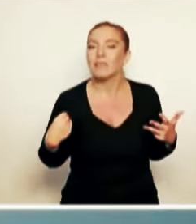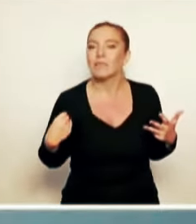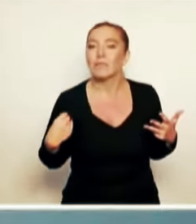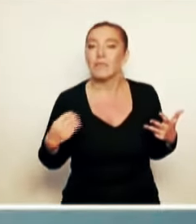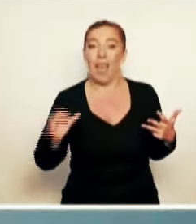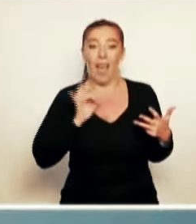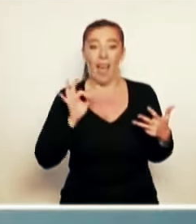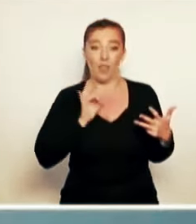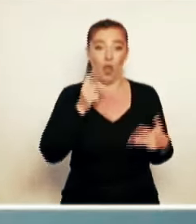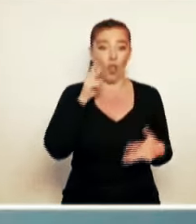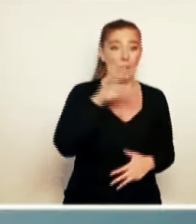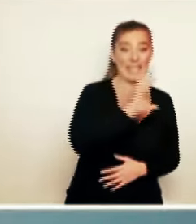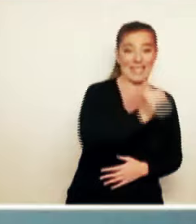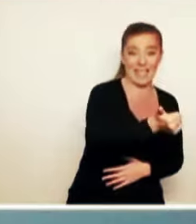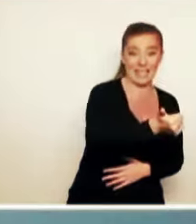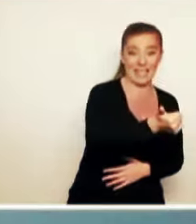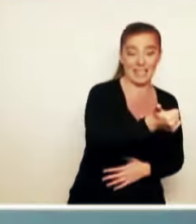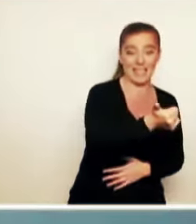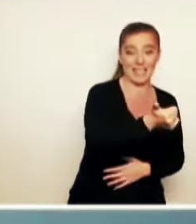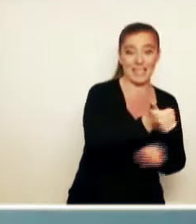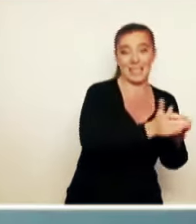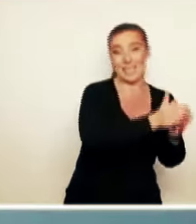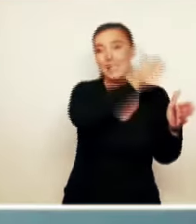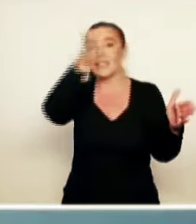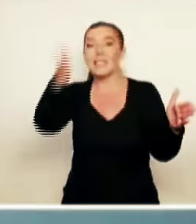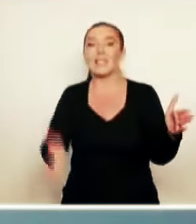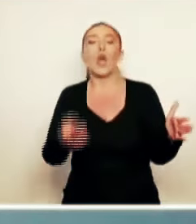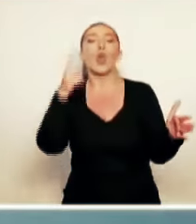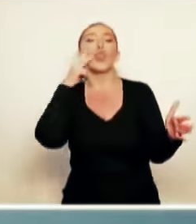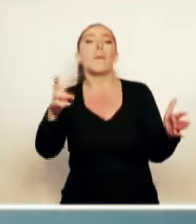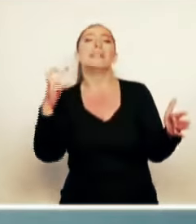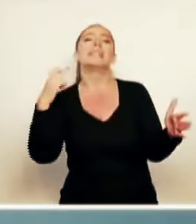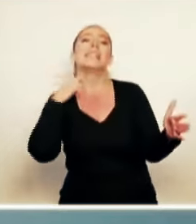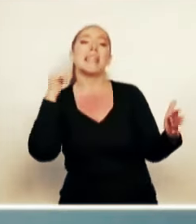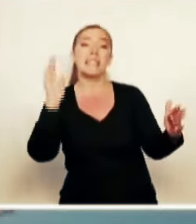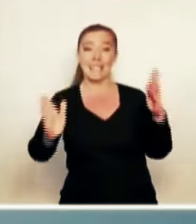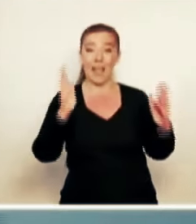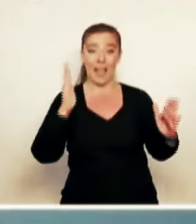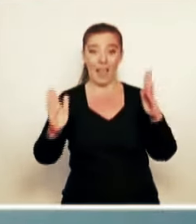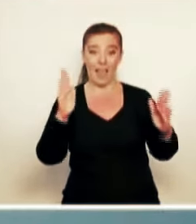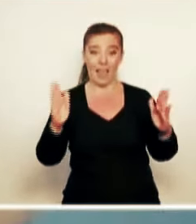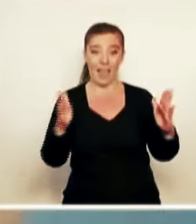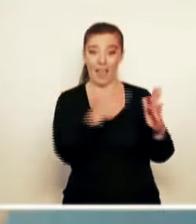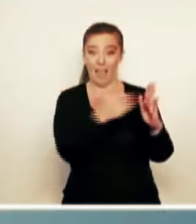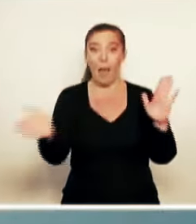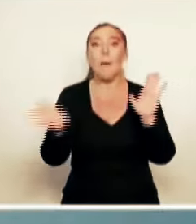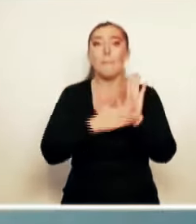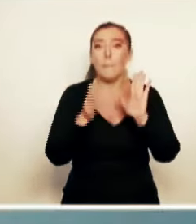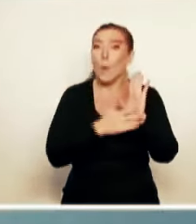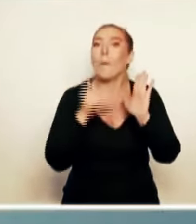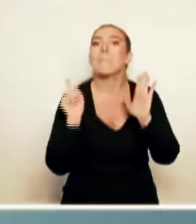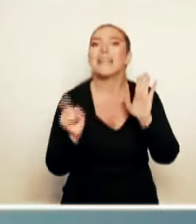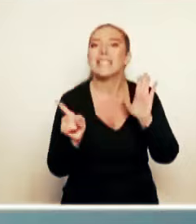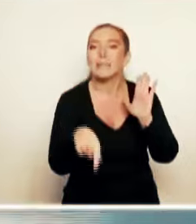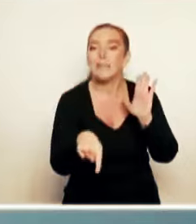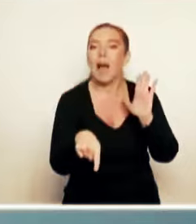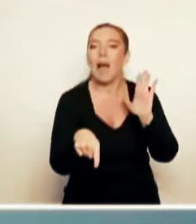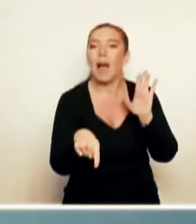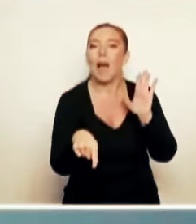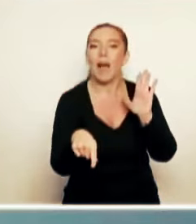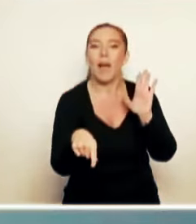Entre el 2006 y el 2013, esa prueba ERCE